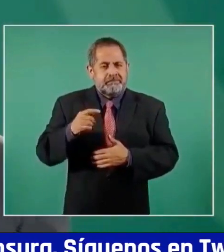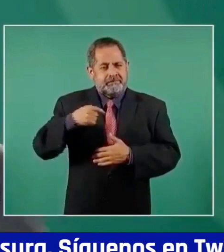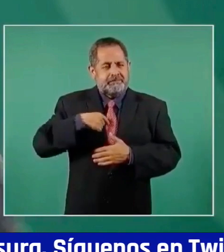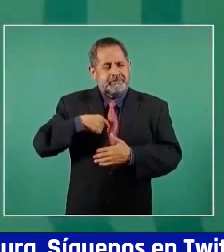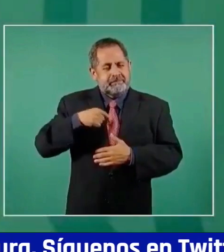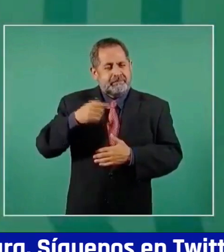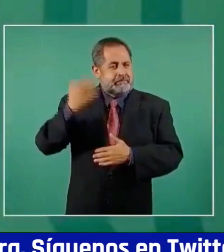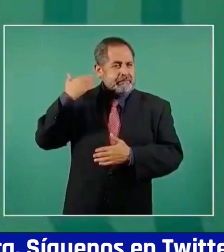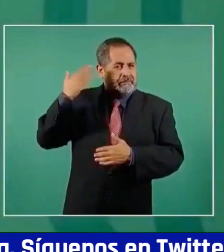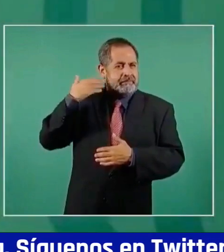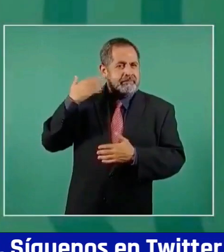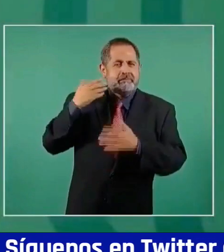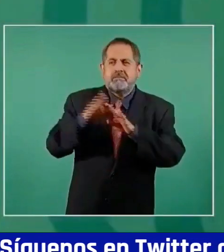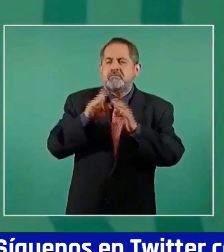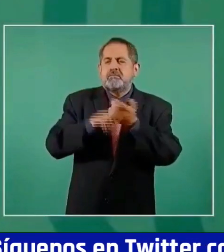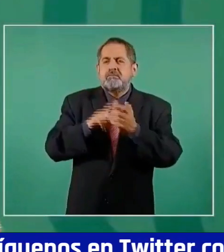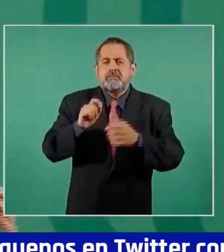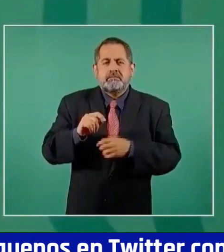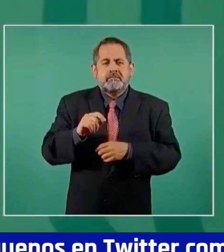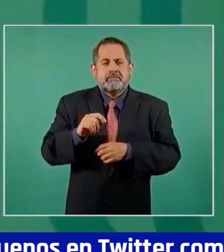devaluarse,